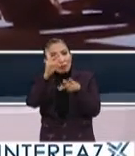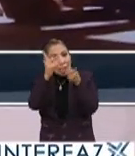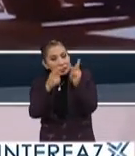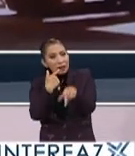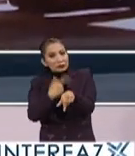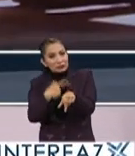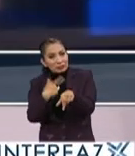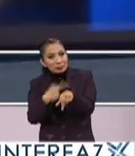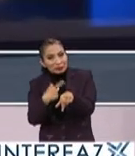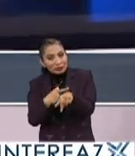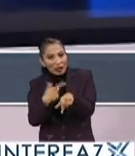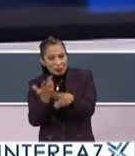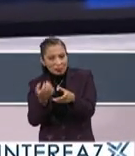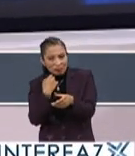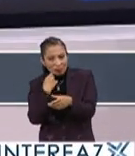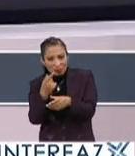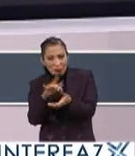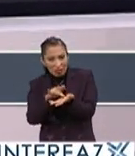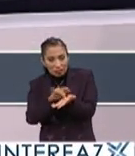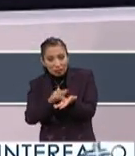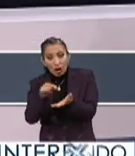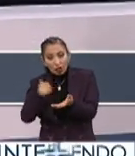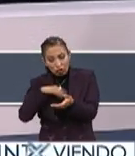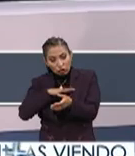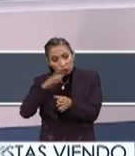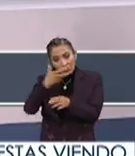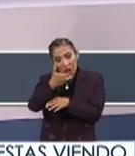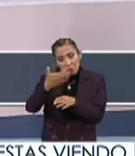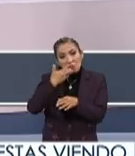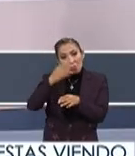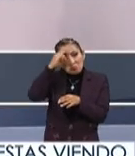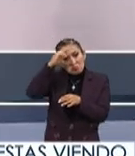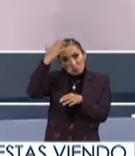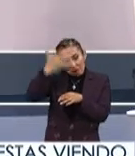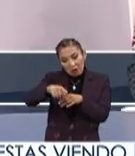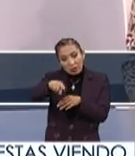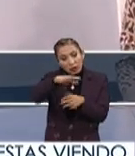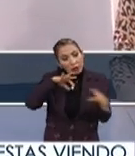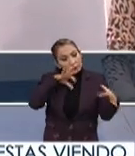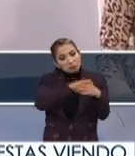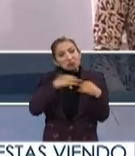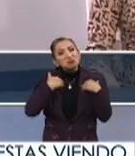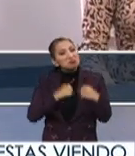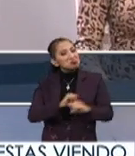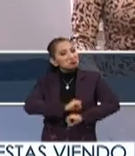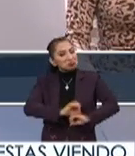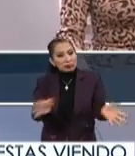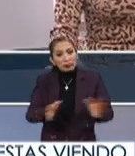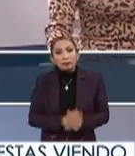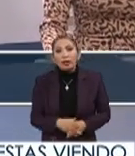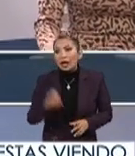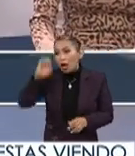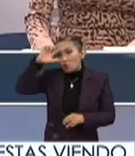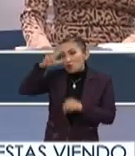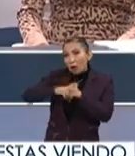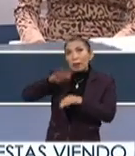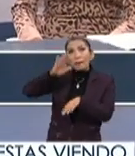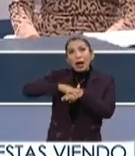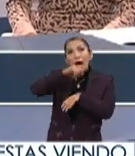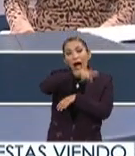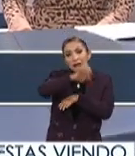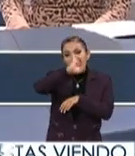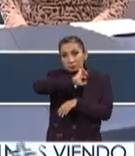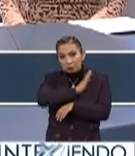plantas medicinales, nosotros hemos desarrollado muy bien en ese campo y entonces con ellos nos estamos entendiendo bien. A Europa van